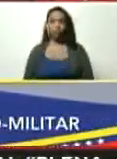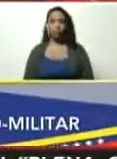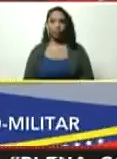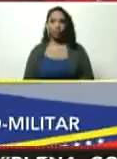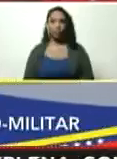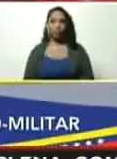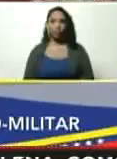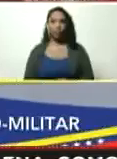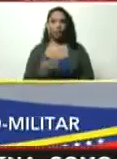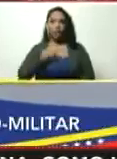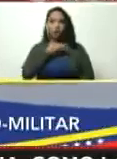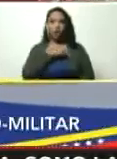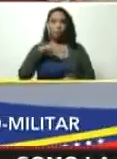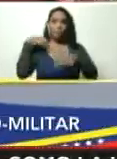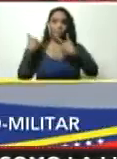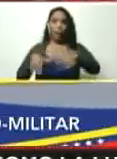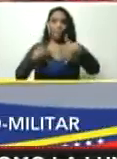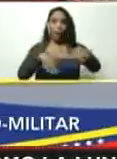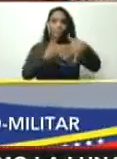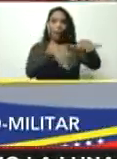y estamos en marcha.